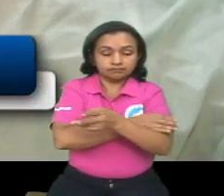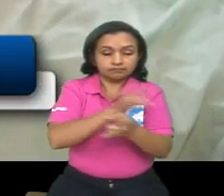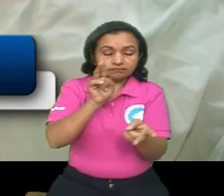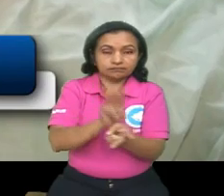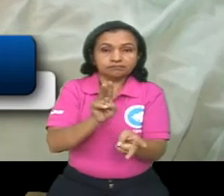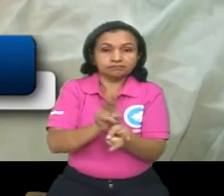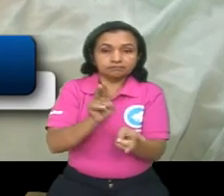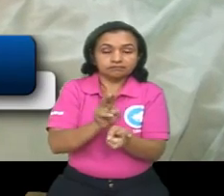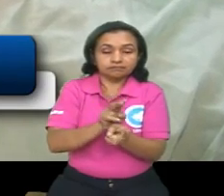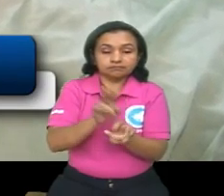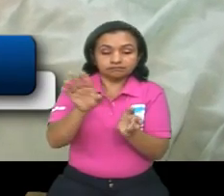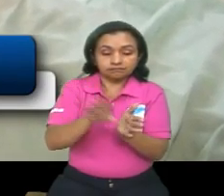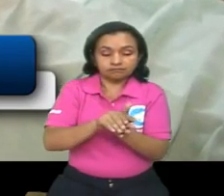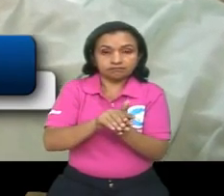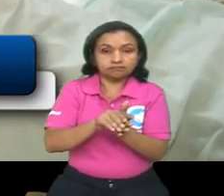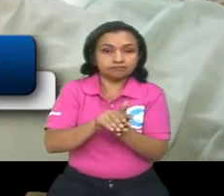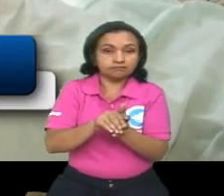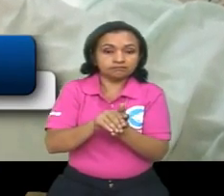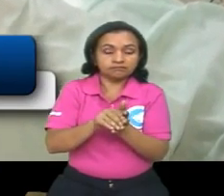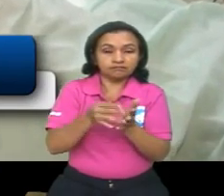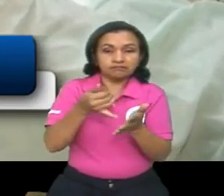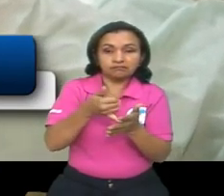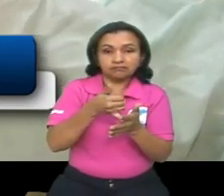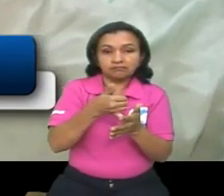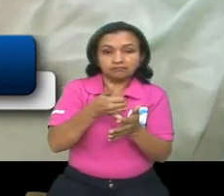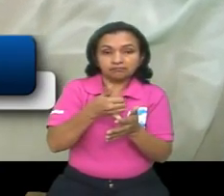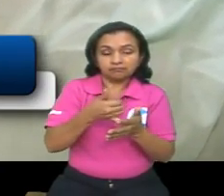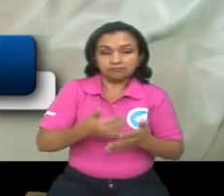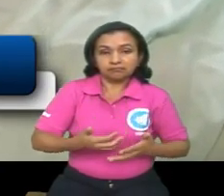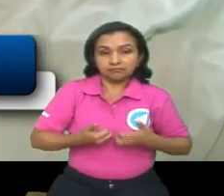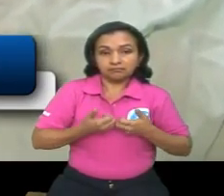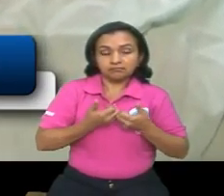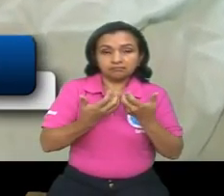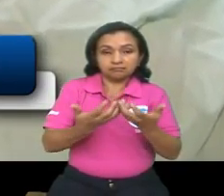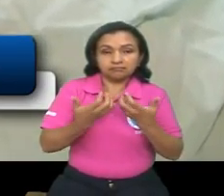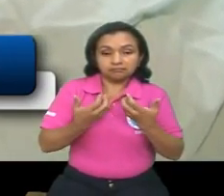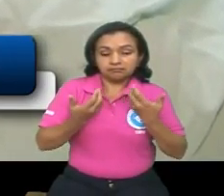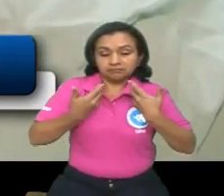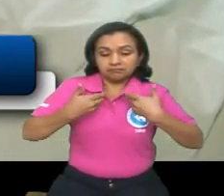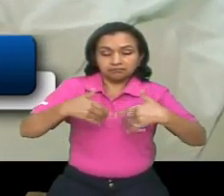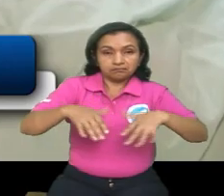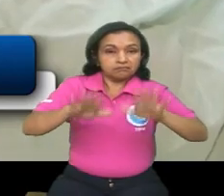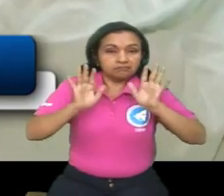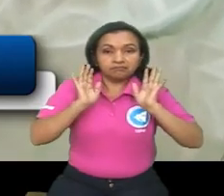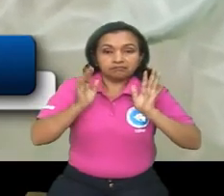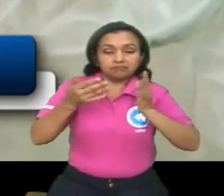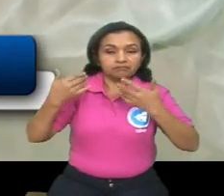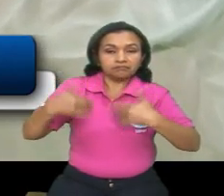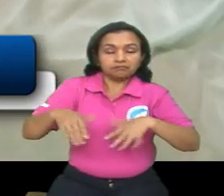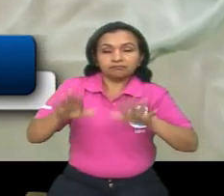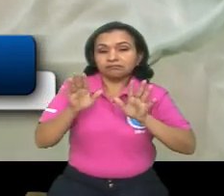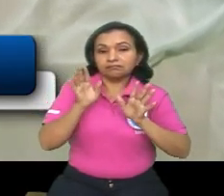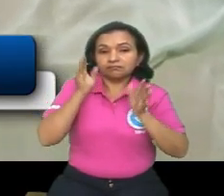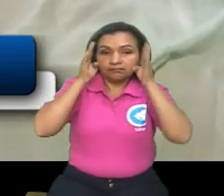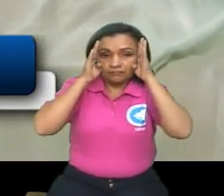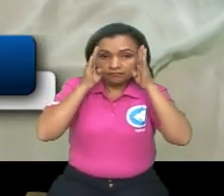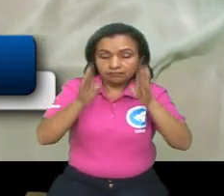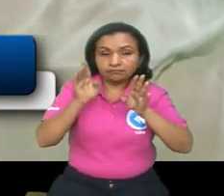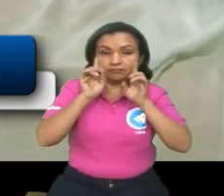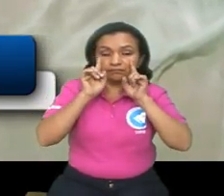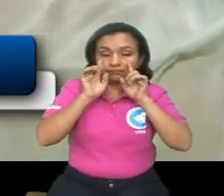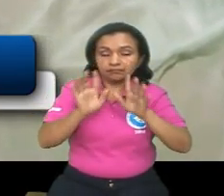papiloma humano, tenemos nuestras defensas bajas, el virus avanza, hace lo que quiere, le damos todas las armas que él quiera y ni lo vemos y lo dejamos estar